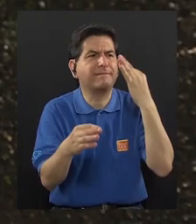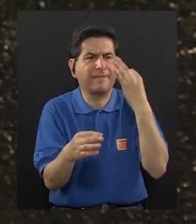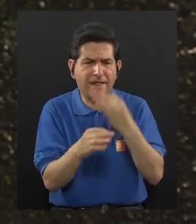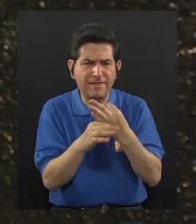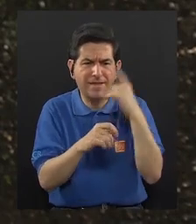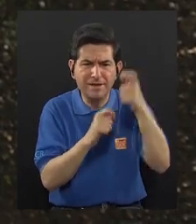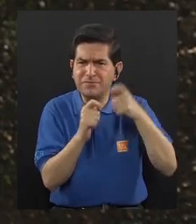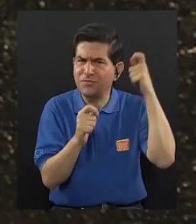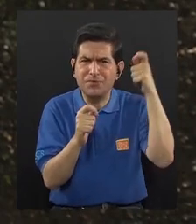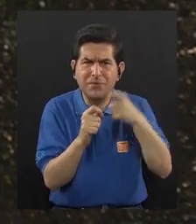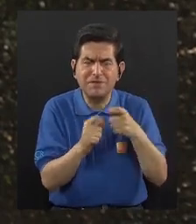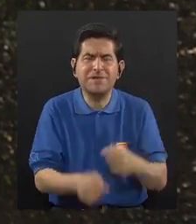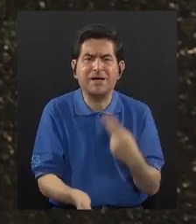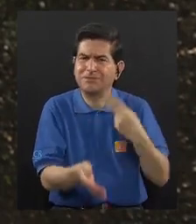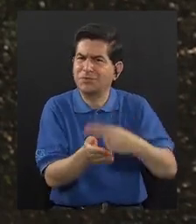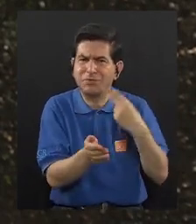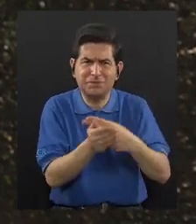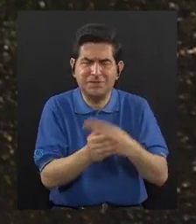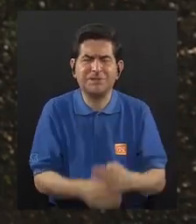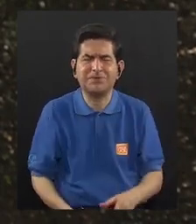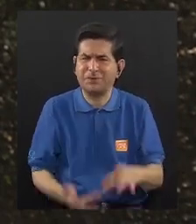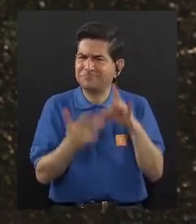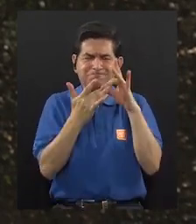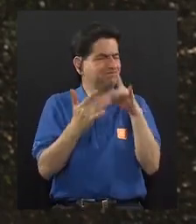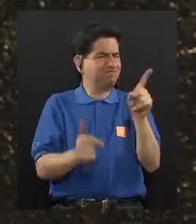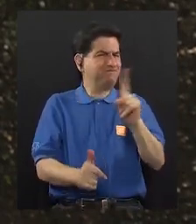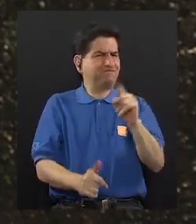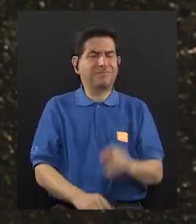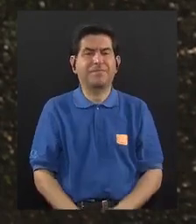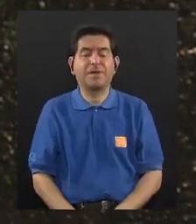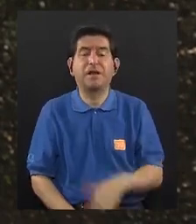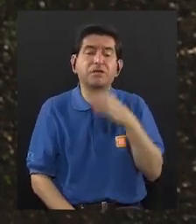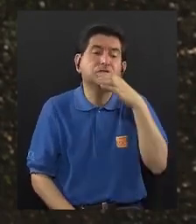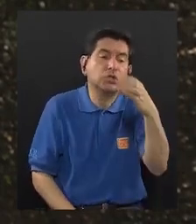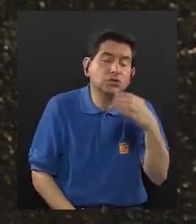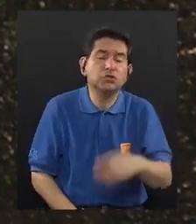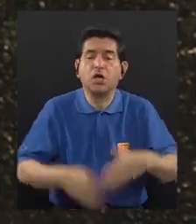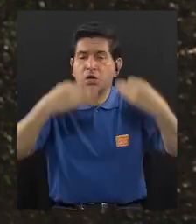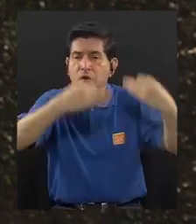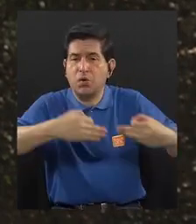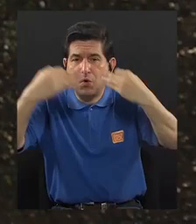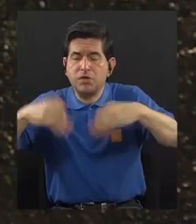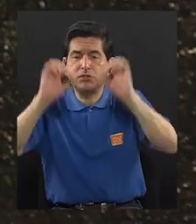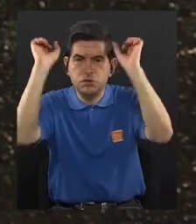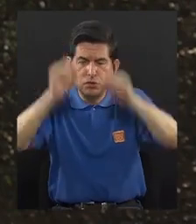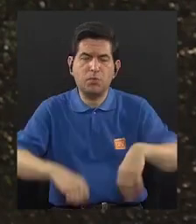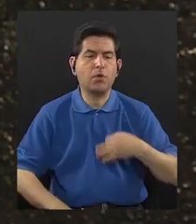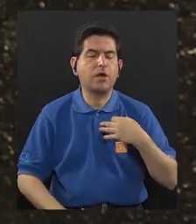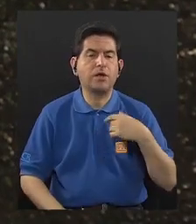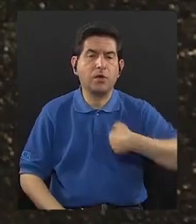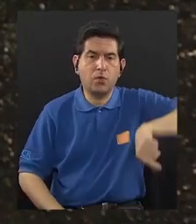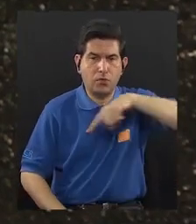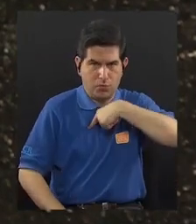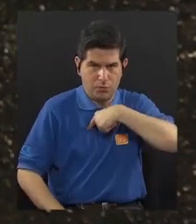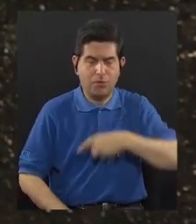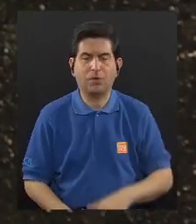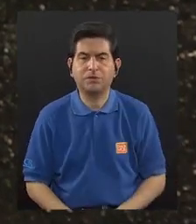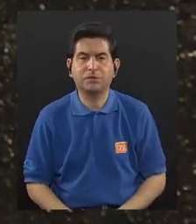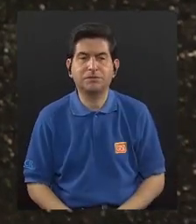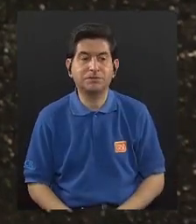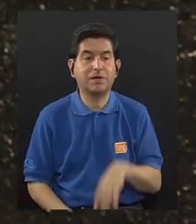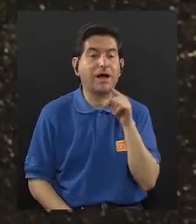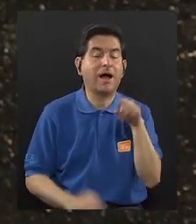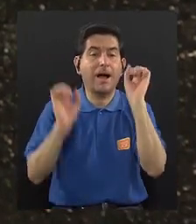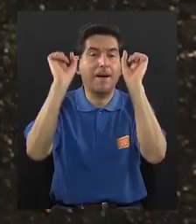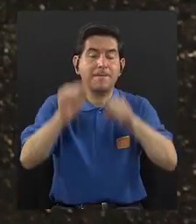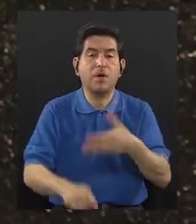tipo específicamente hospitalario especializado sino consejos y medidas que se pueden tomar diariamente para